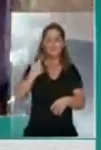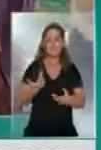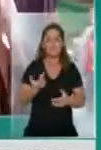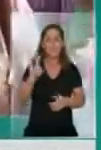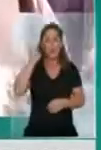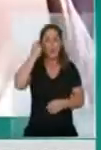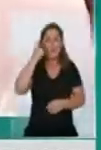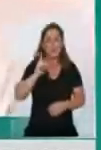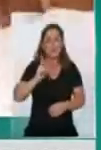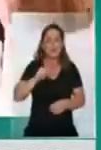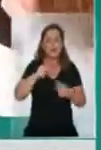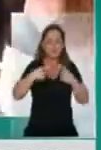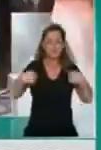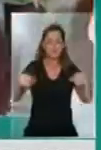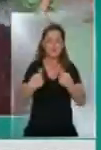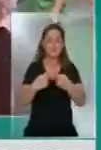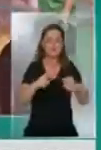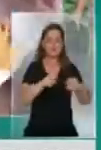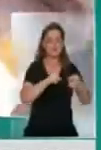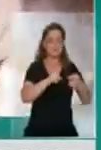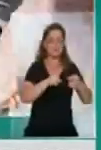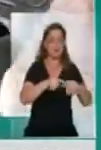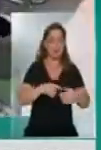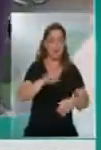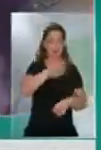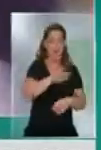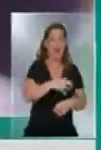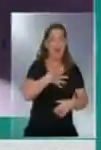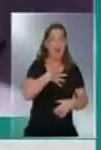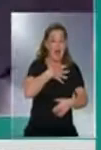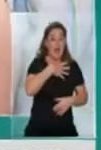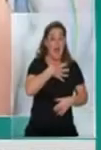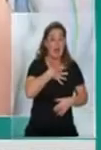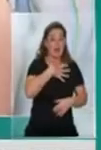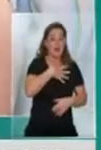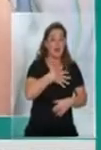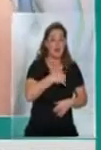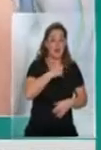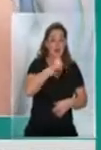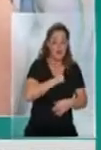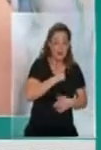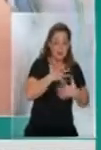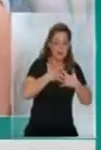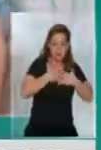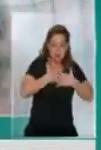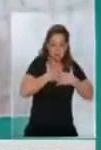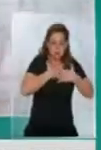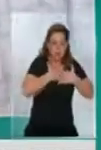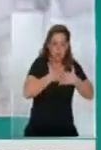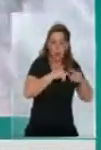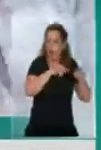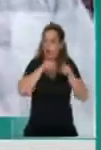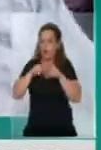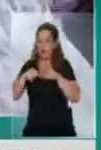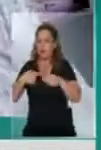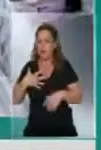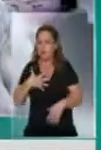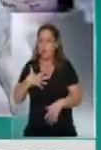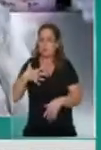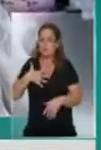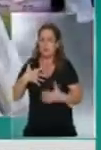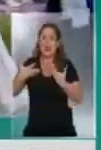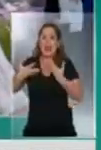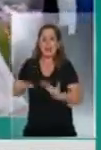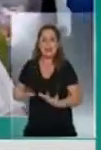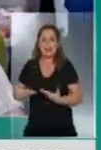cuál es la diferencia entre falta de aire porque tengo disnea o falta de aire porque me fatigo. ¿Me sigues?